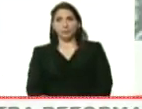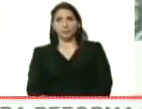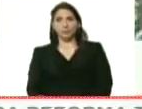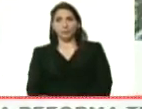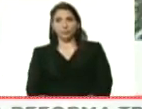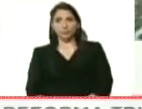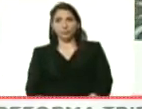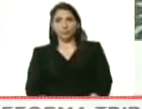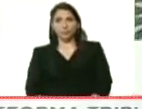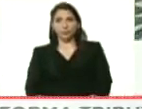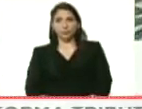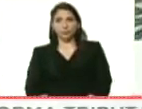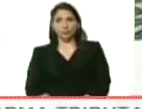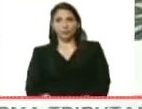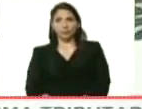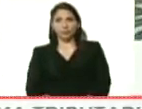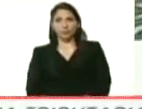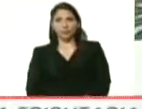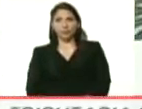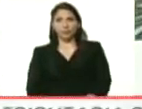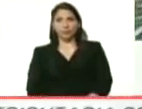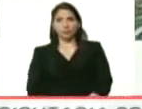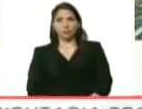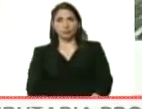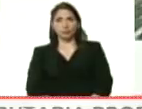¡Atención! ¡Mil!